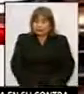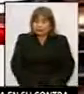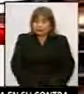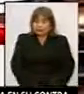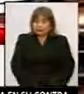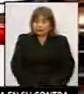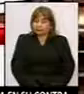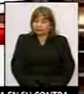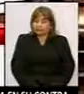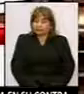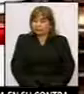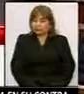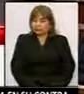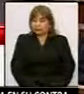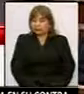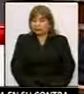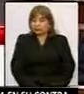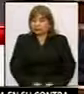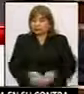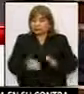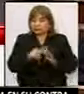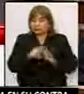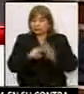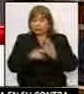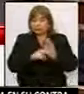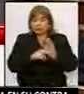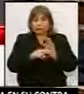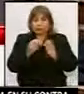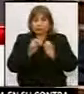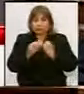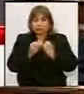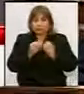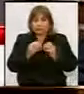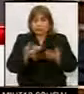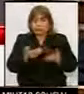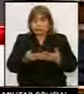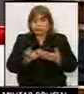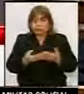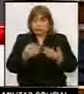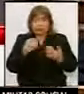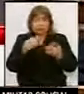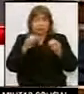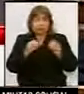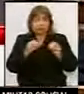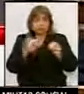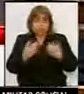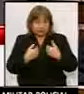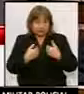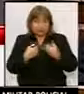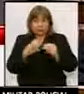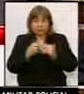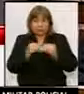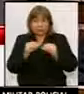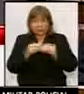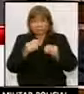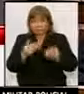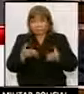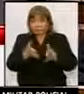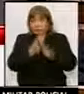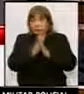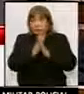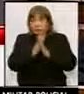Tiempo adicional. Proyectos normativos para corregir estas deficiencias. Y creo que esta comisión también tiene que producir, o por lo menos pedir